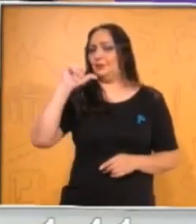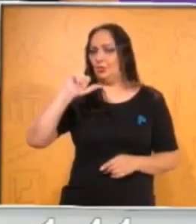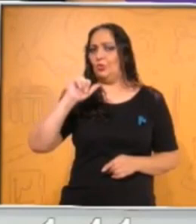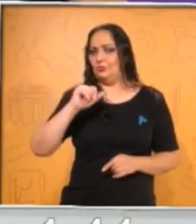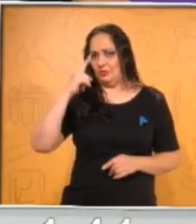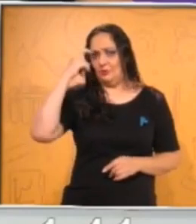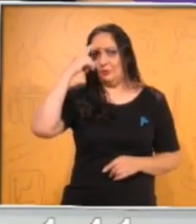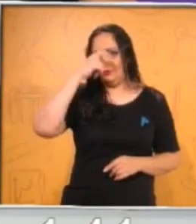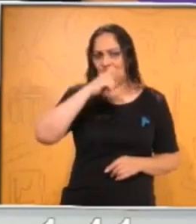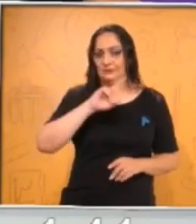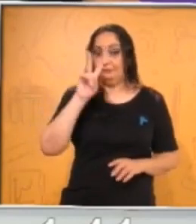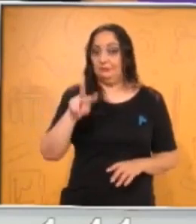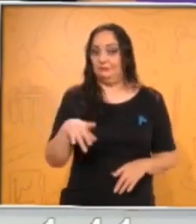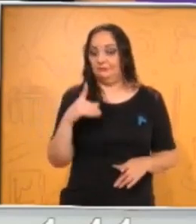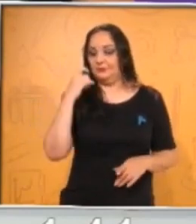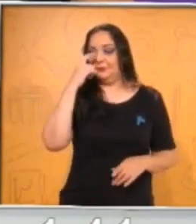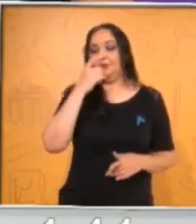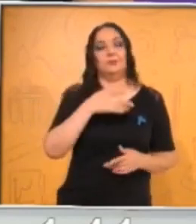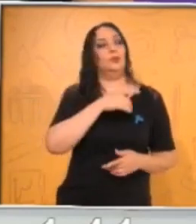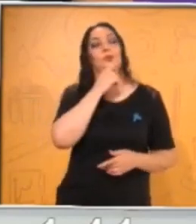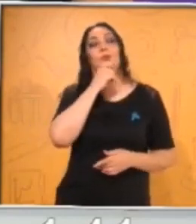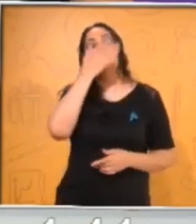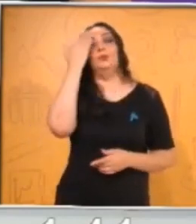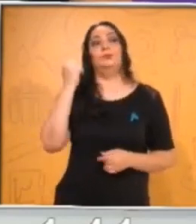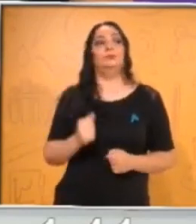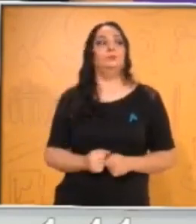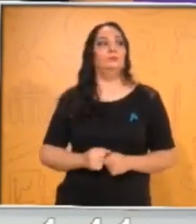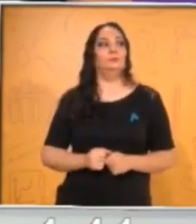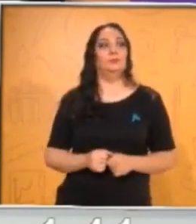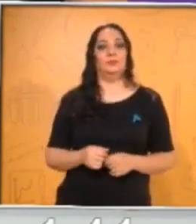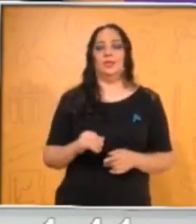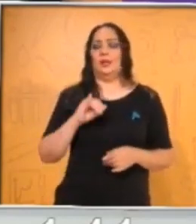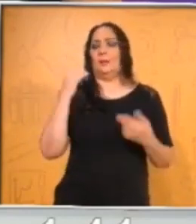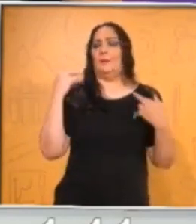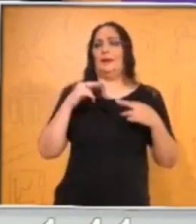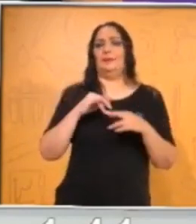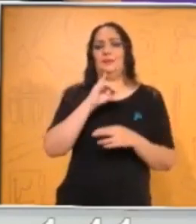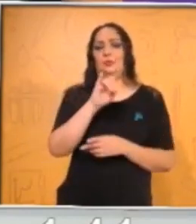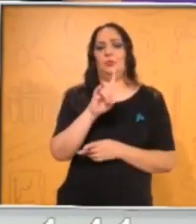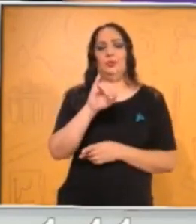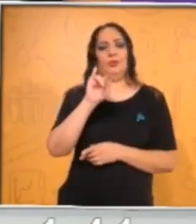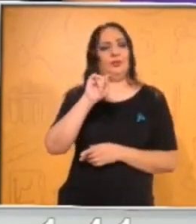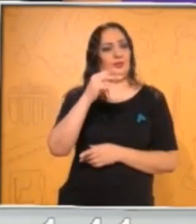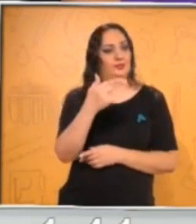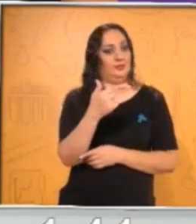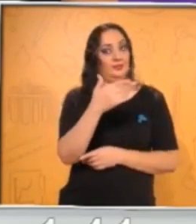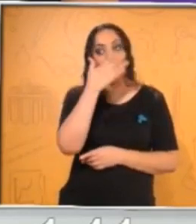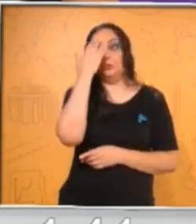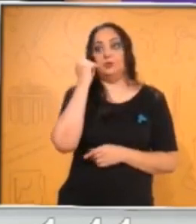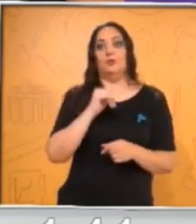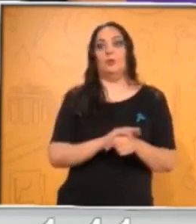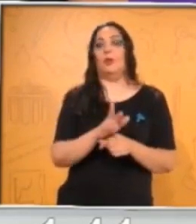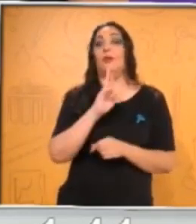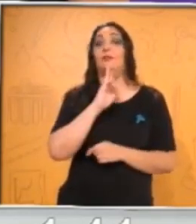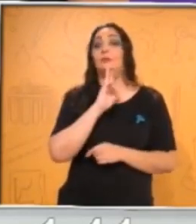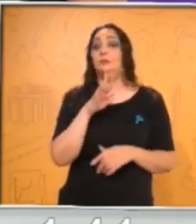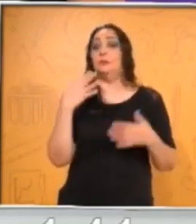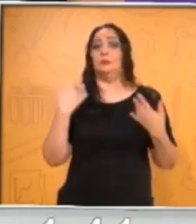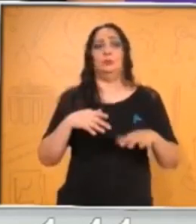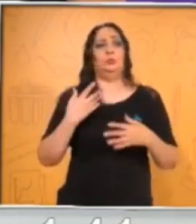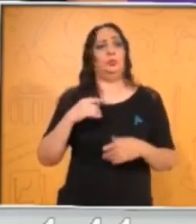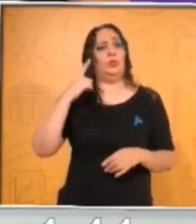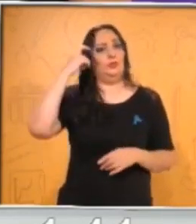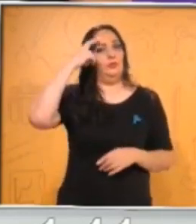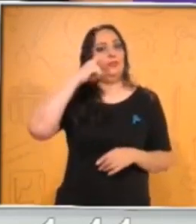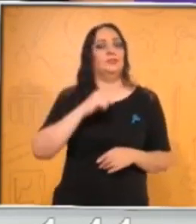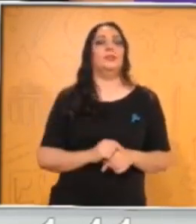esta vez, si no, no sé cuál es. Ni los maestros, ahí, la maestra Judith no sabe cuál es la respuesta. No, está que muy difícil, ahora sí. Muy bien,